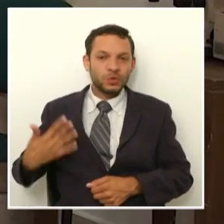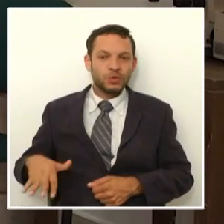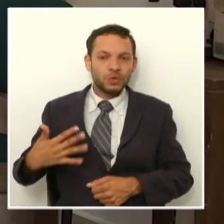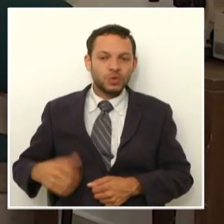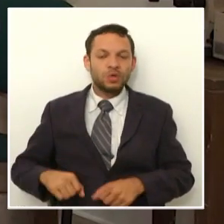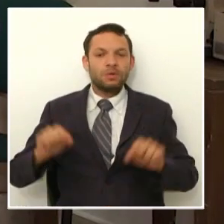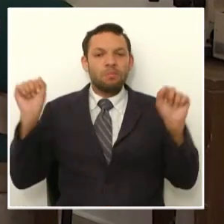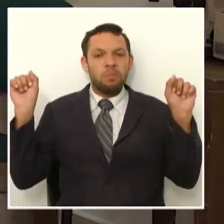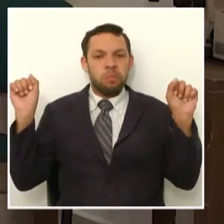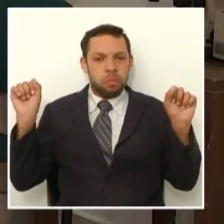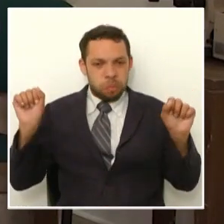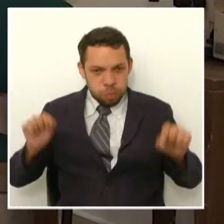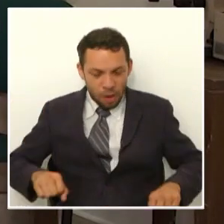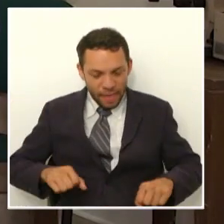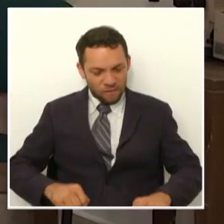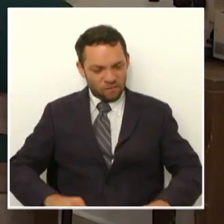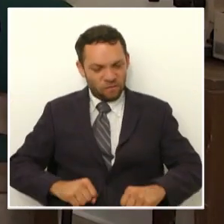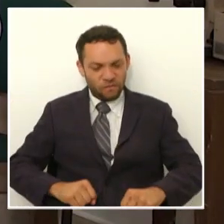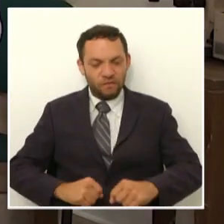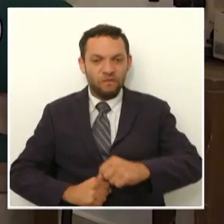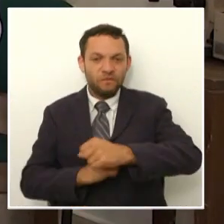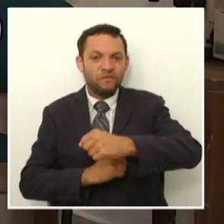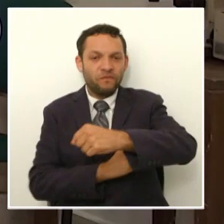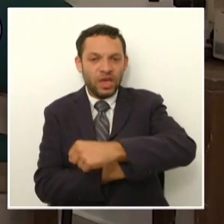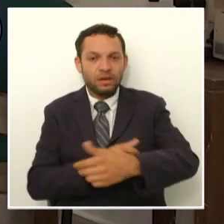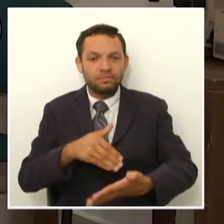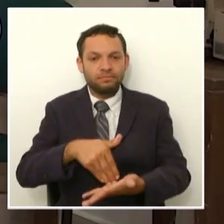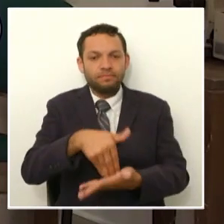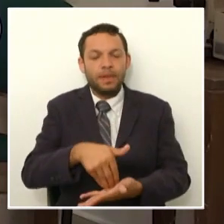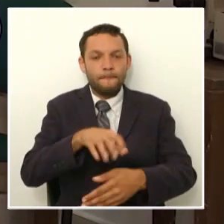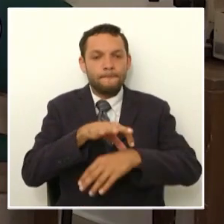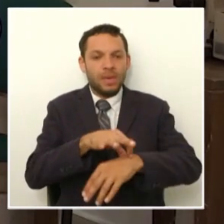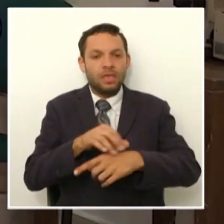permite afianzarnos a nosotros en una buena práctica médica.